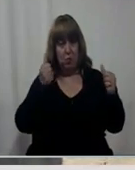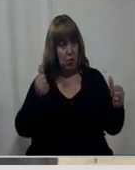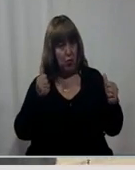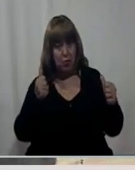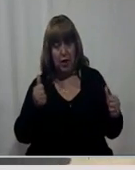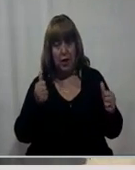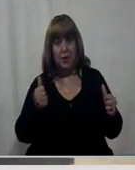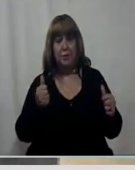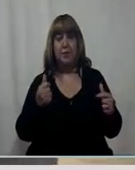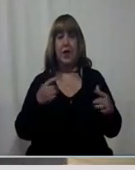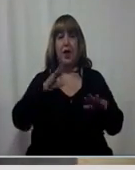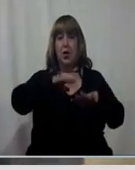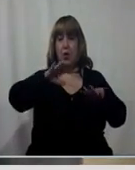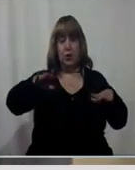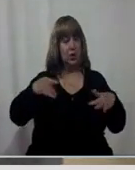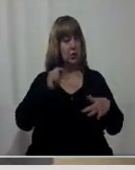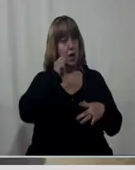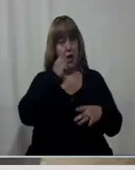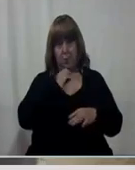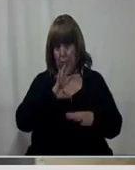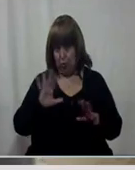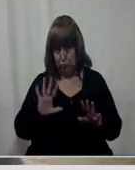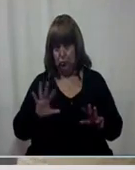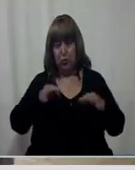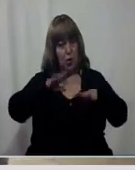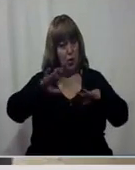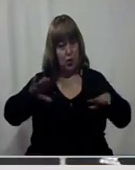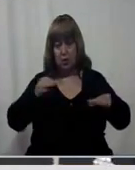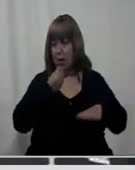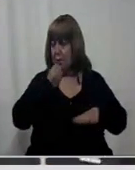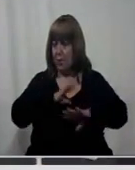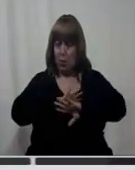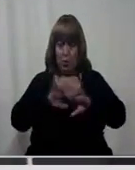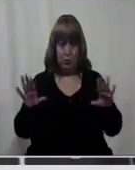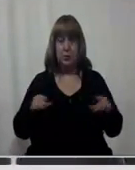aprendizaje y los chicos son divinos. Felicitaciones y a seguir construyendo